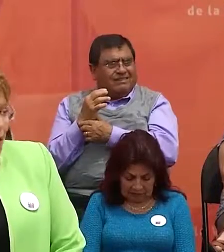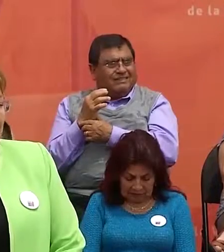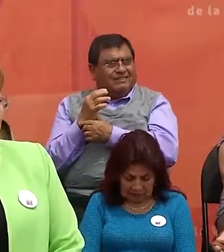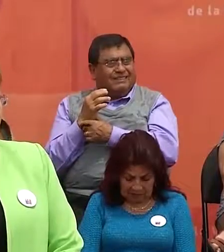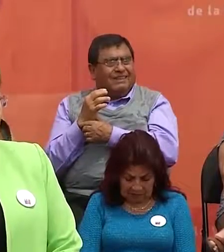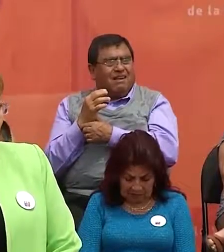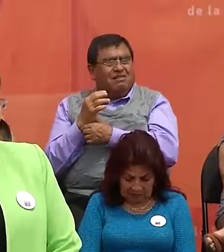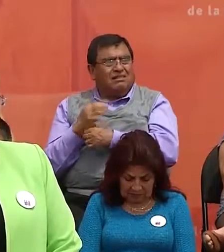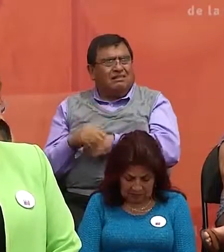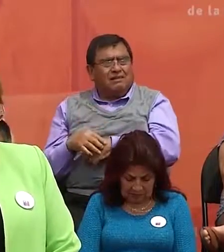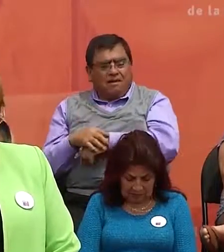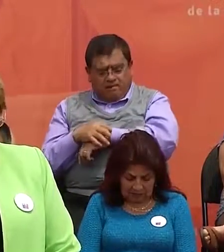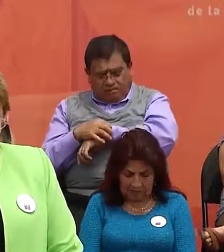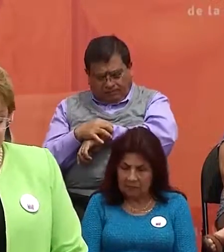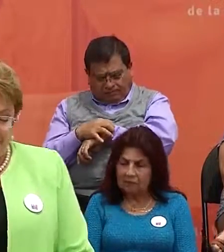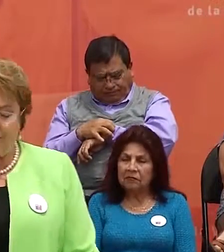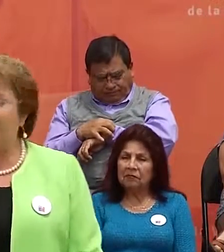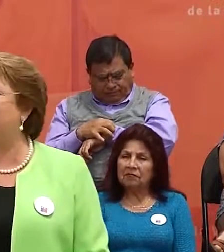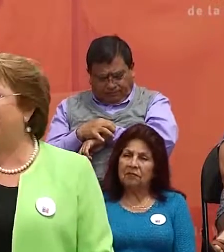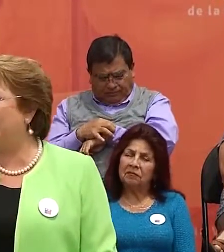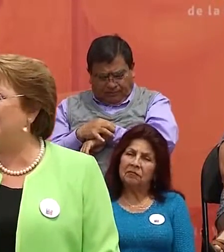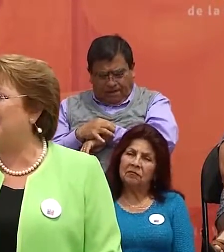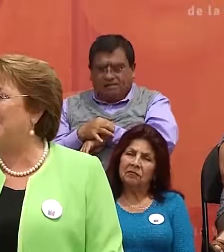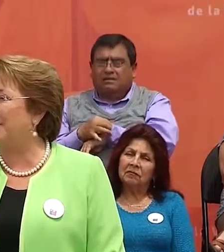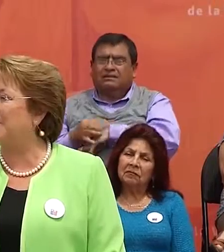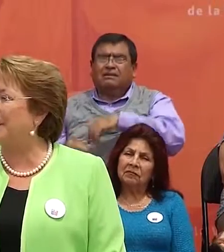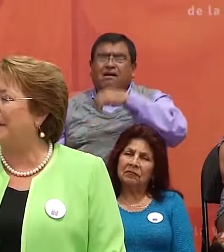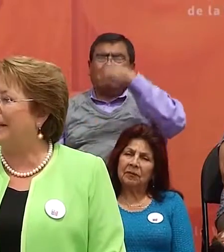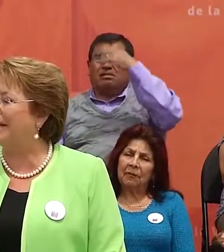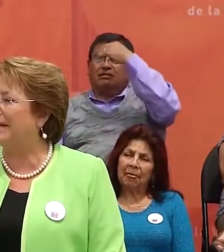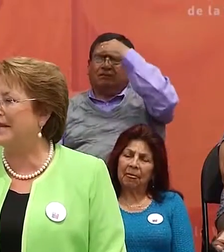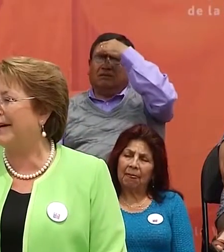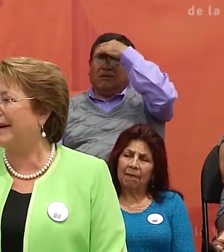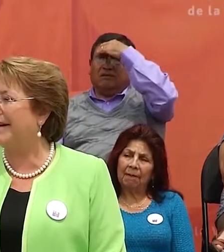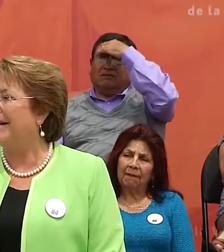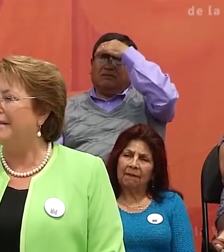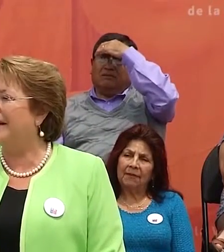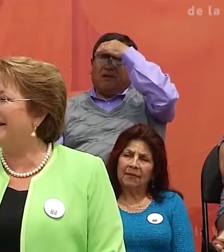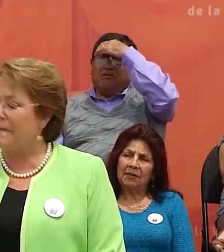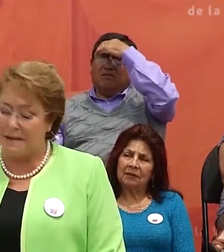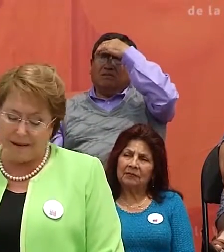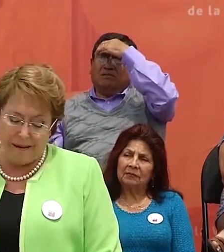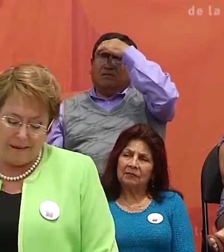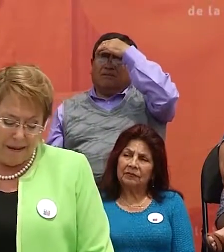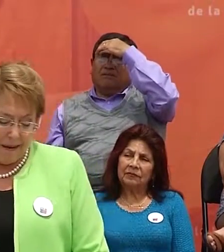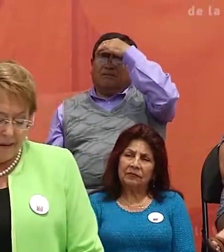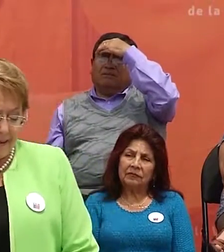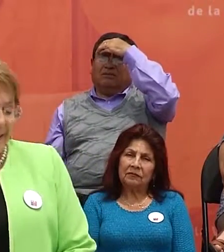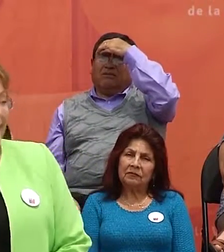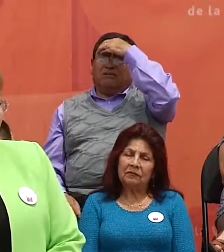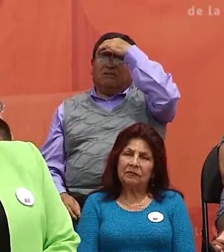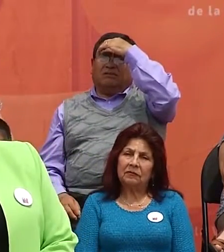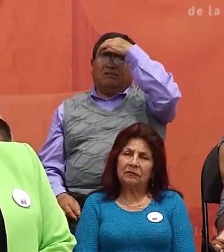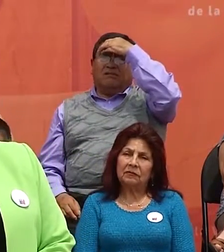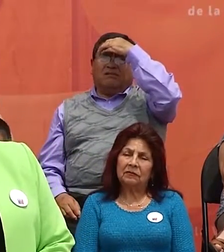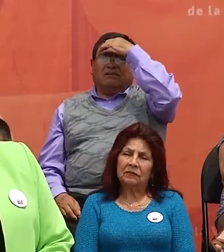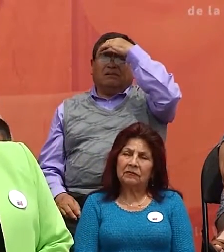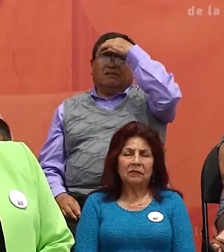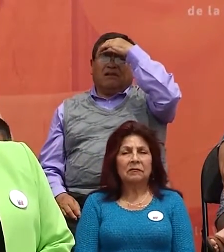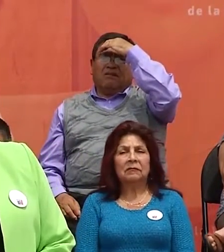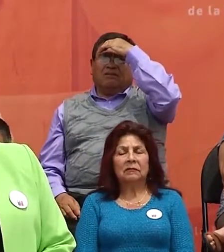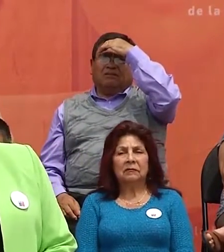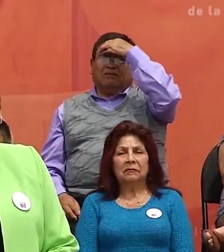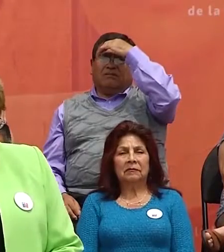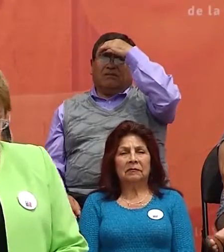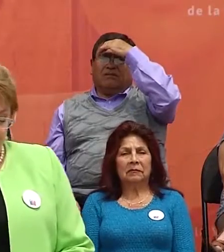Por nosotras, por todas las mujeres, vamos a seguir con nuestro compromiso permanente de trabajar diariamente, sin descanso, para que se